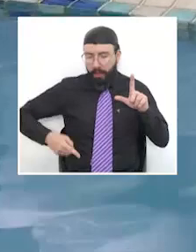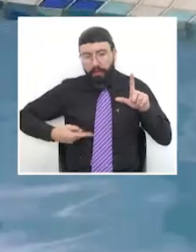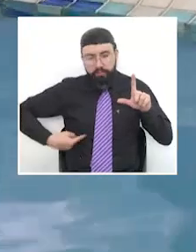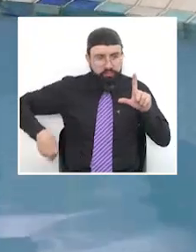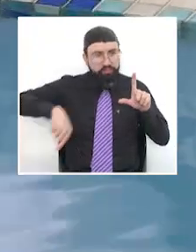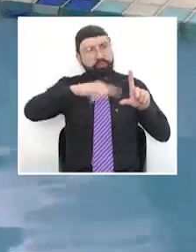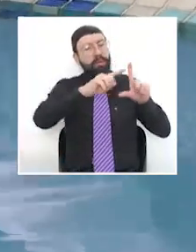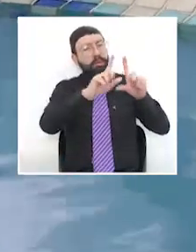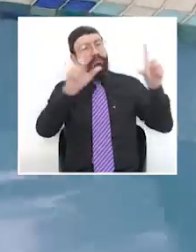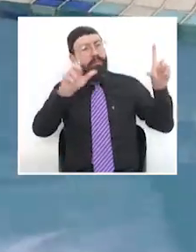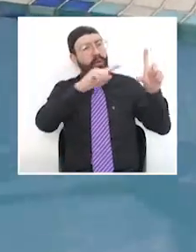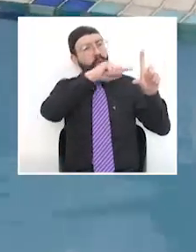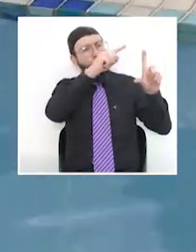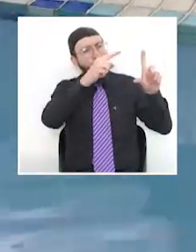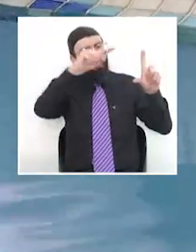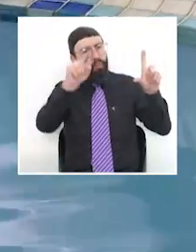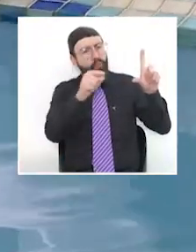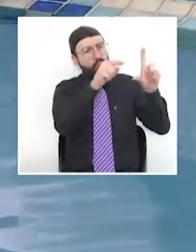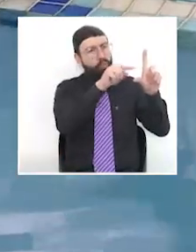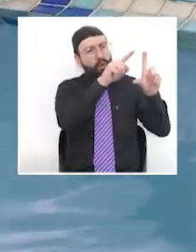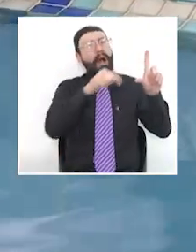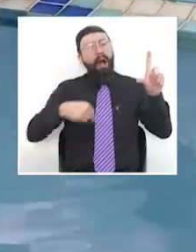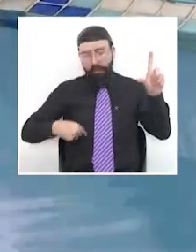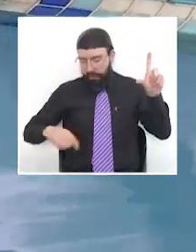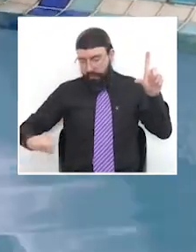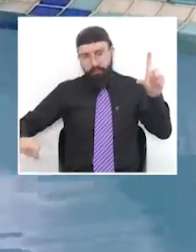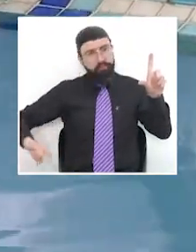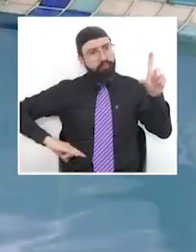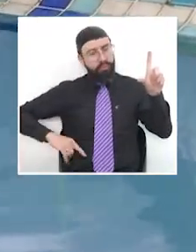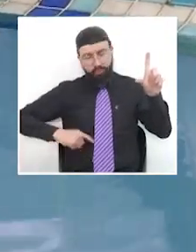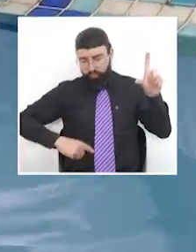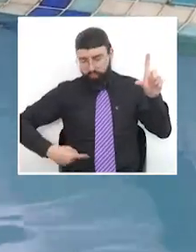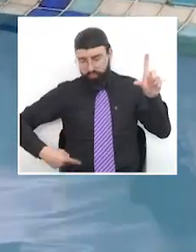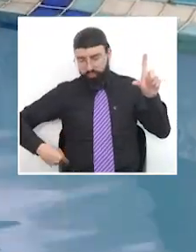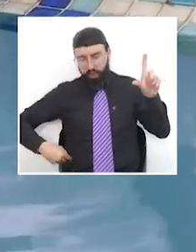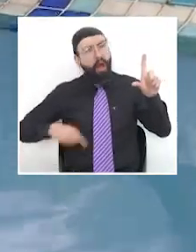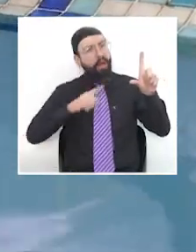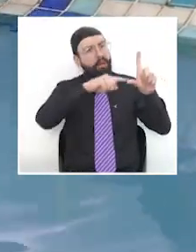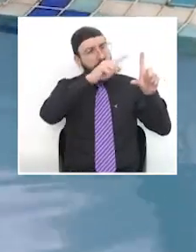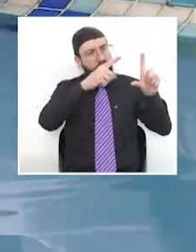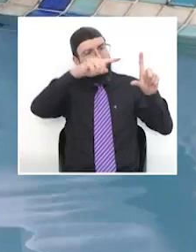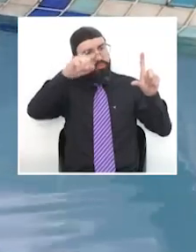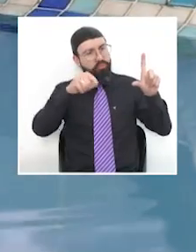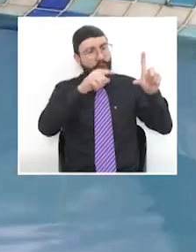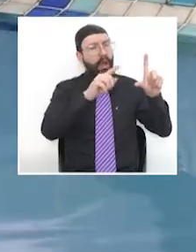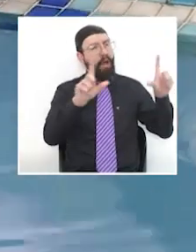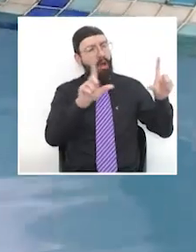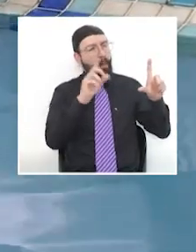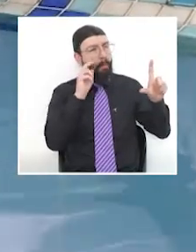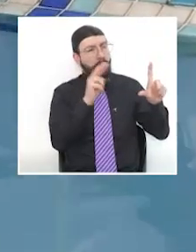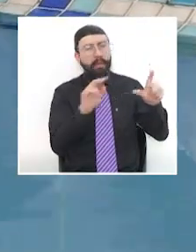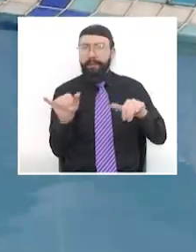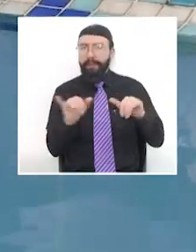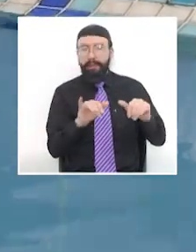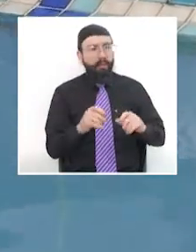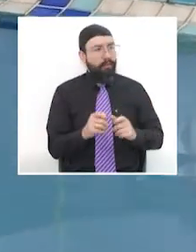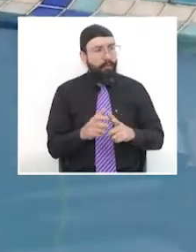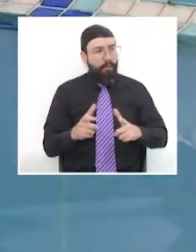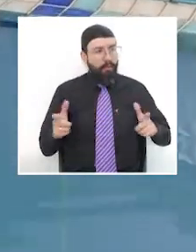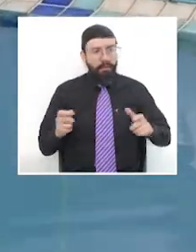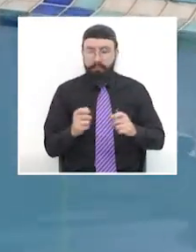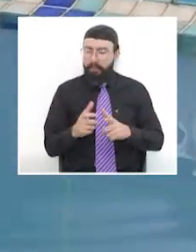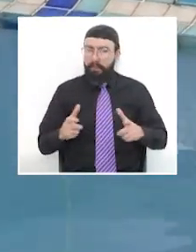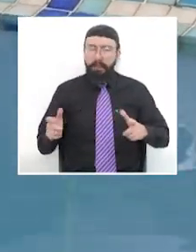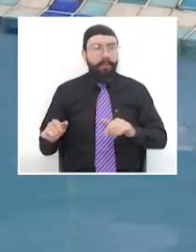devuelven. Bueno, vienen y van las vienen ondas, y van, porque ¿sí? chocaron ahí. Sí, vienen y van. Entonces es como si estuviéramos